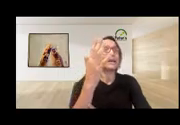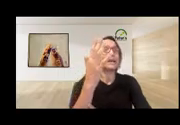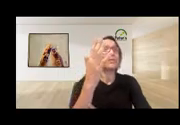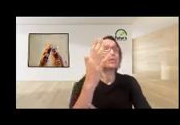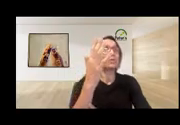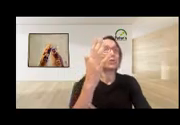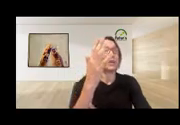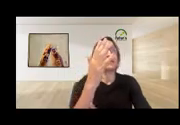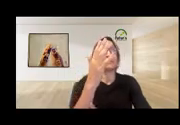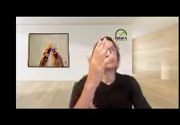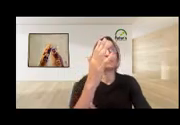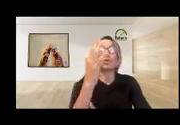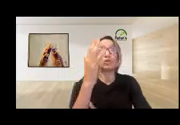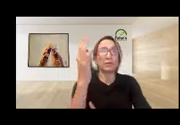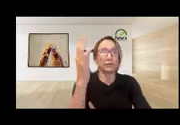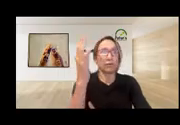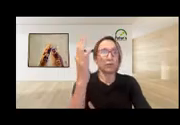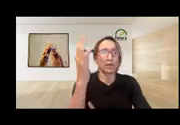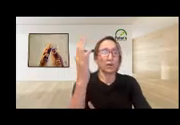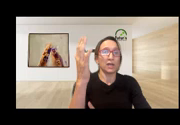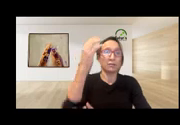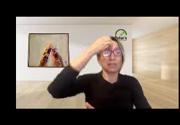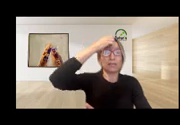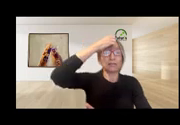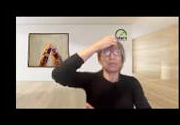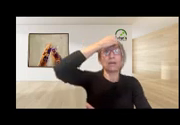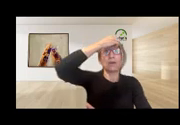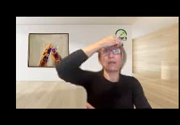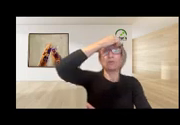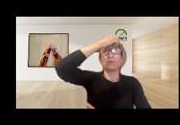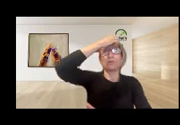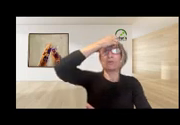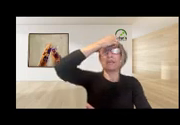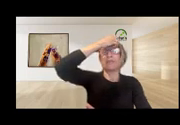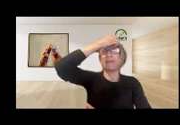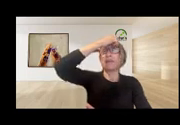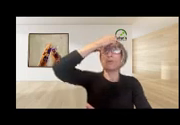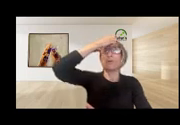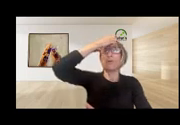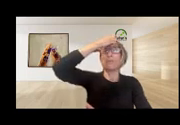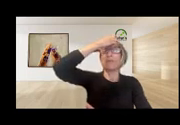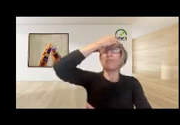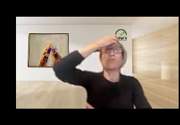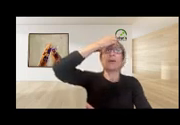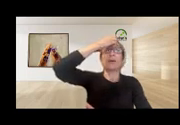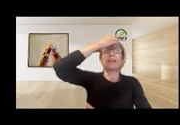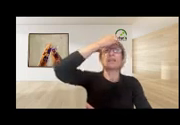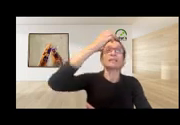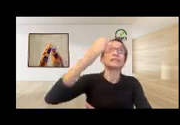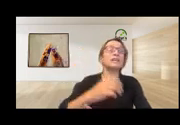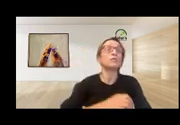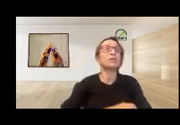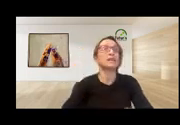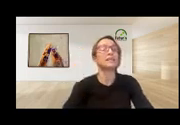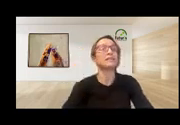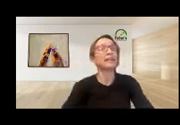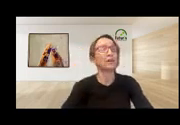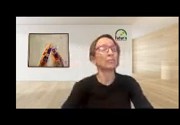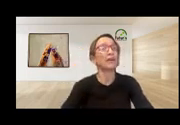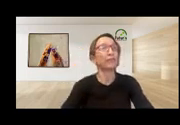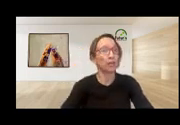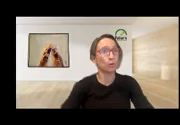años el mundo era mucho más frío que hoy. Y estamos hablando que en Costa Rica probablemente podía variar entre